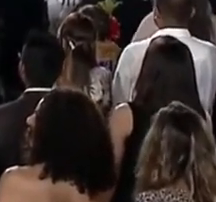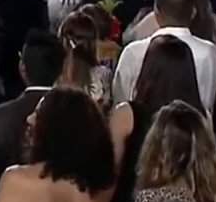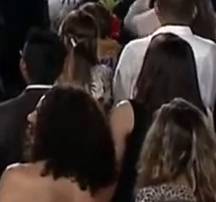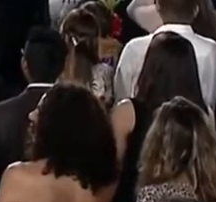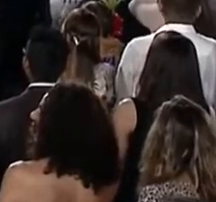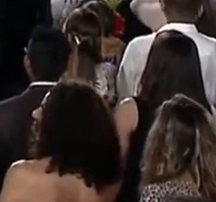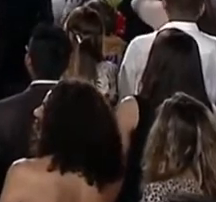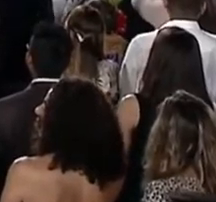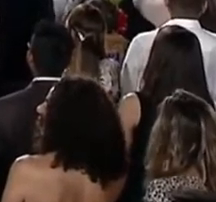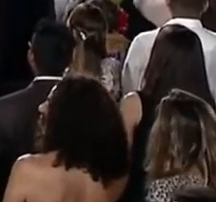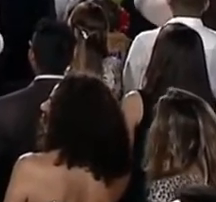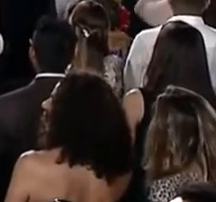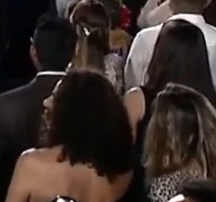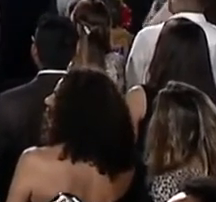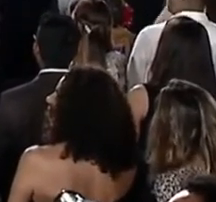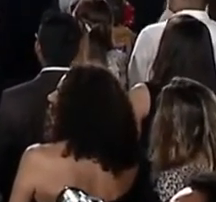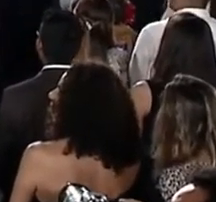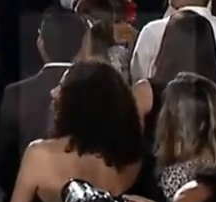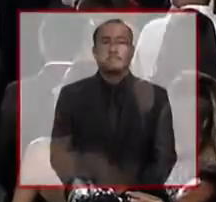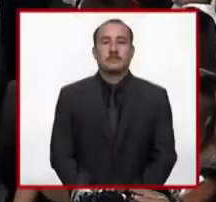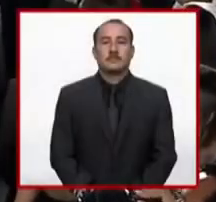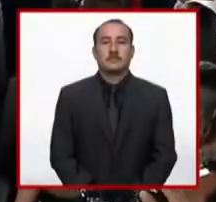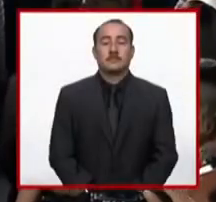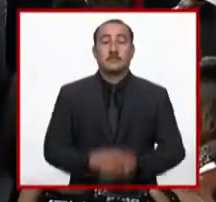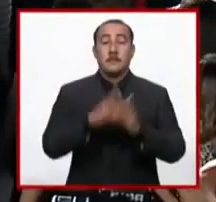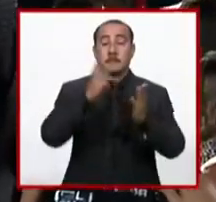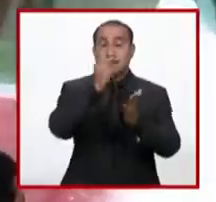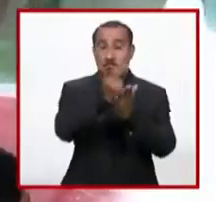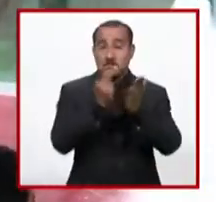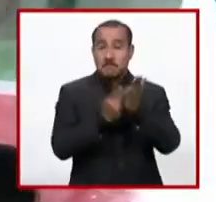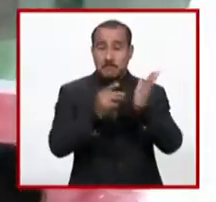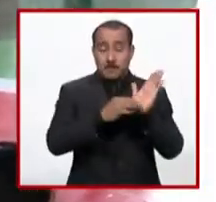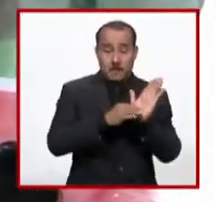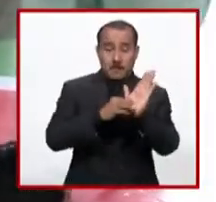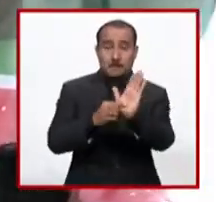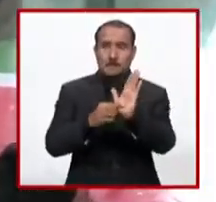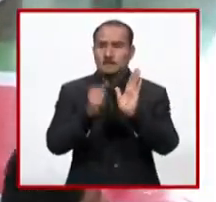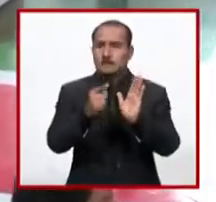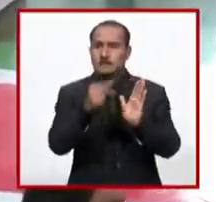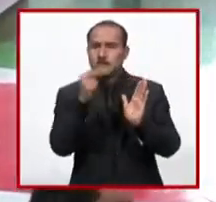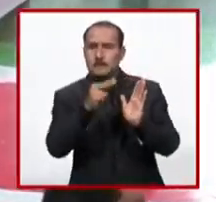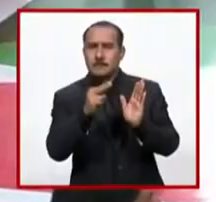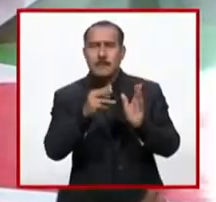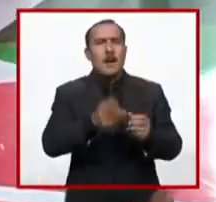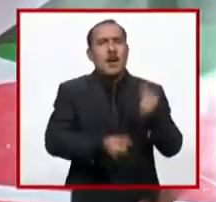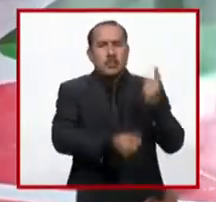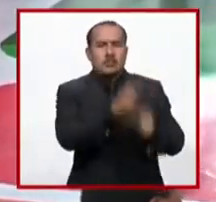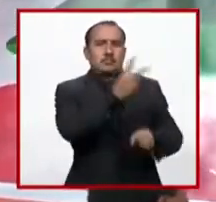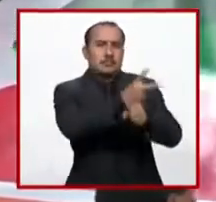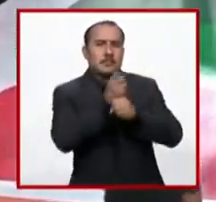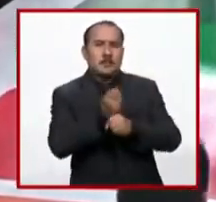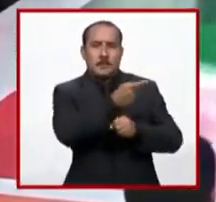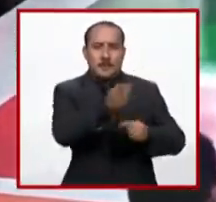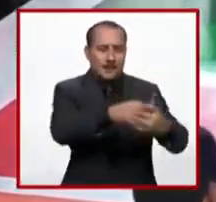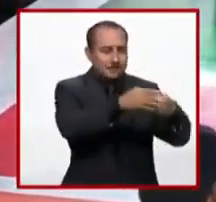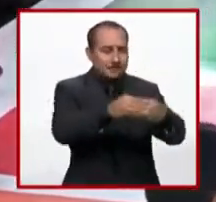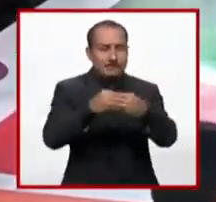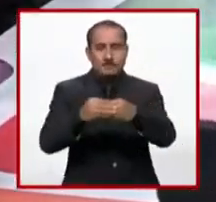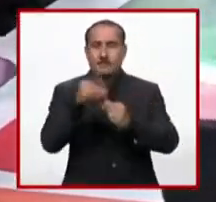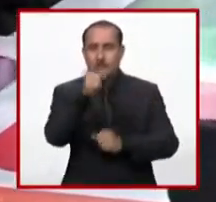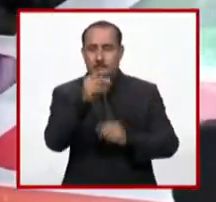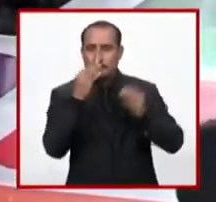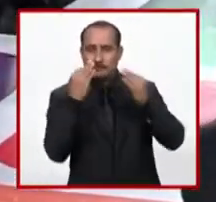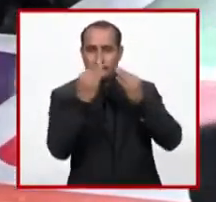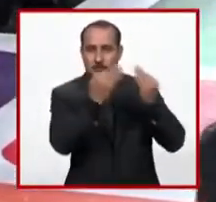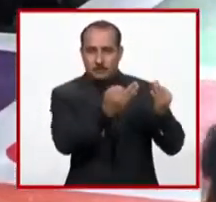como parte de este protocolo, el gobernador está saludando de mano algunos invitados especiales que usted puede alcanzar a ver